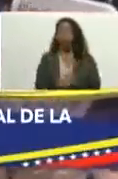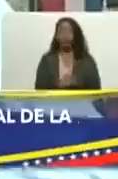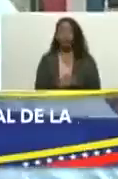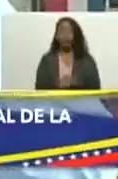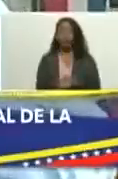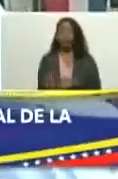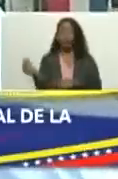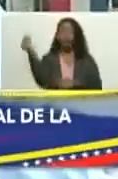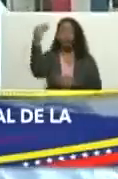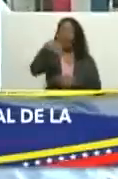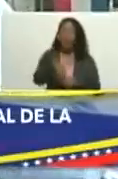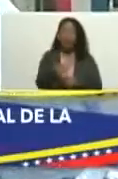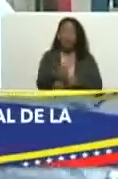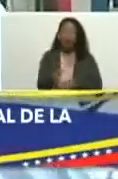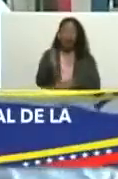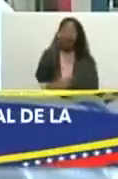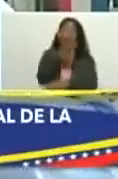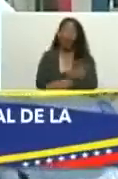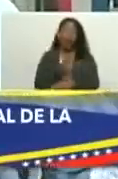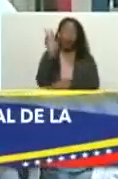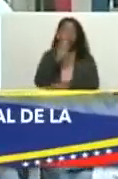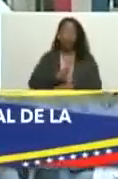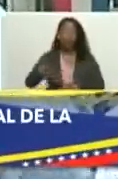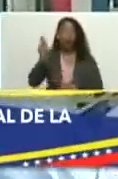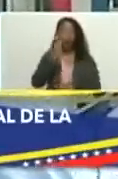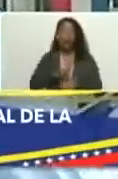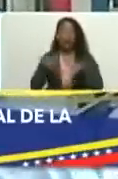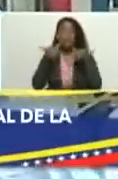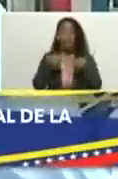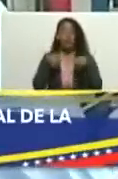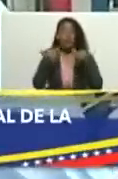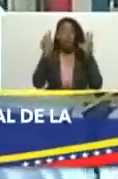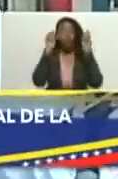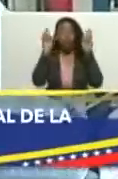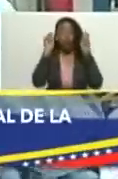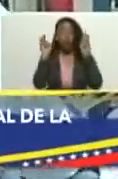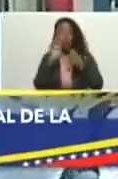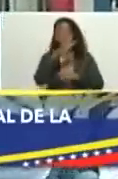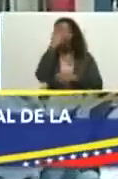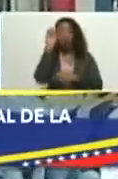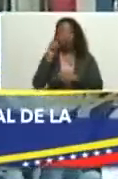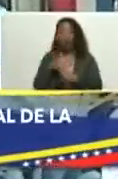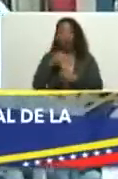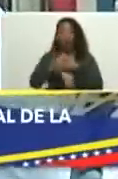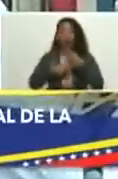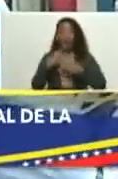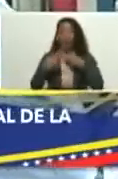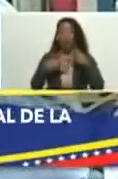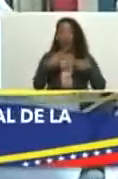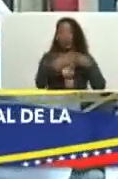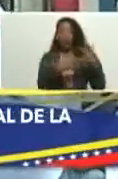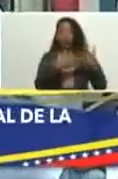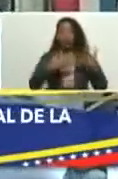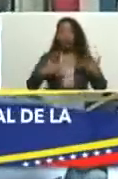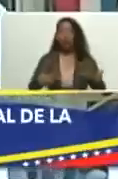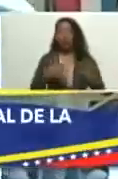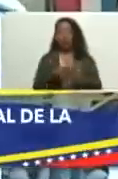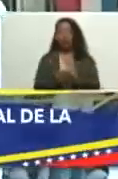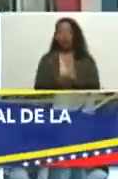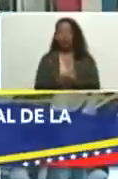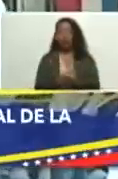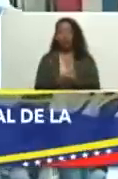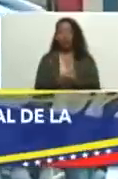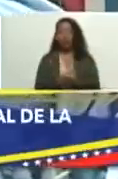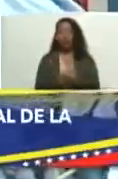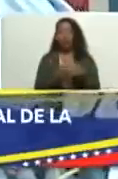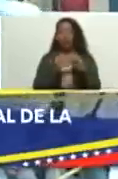eso, anteriormente utilizábamos ese mismo Exol D40 para generar un proceso de